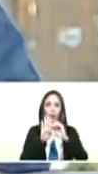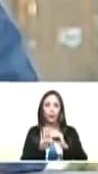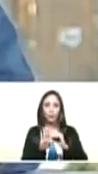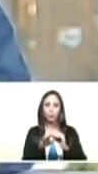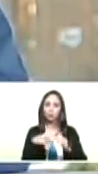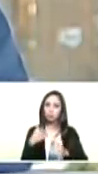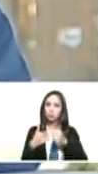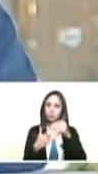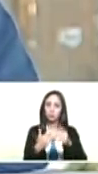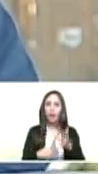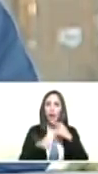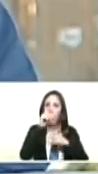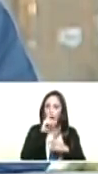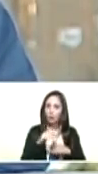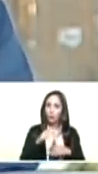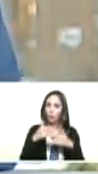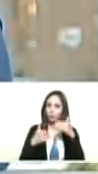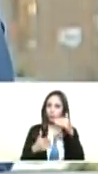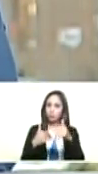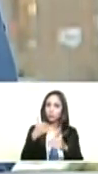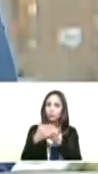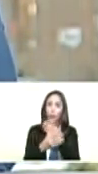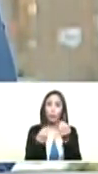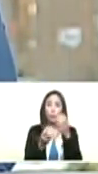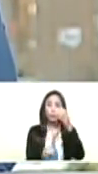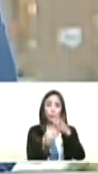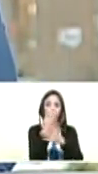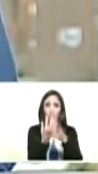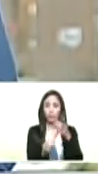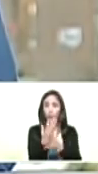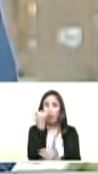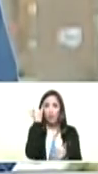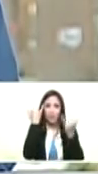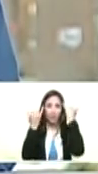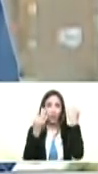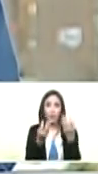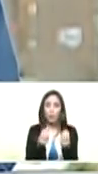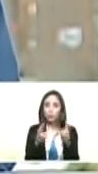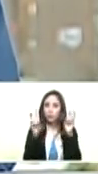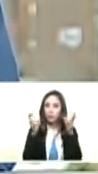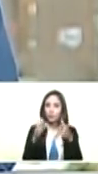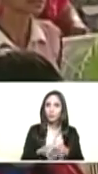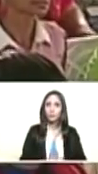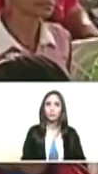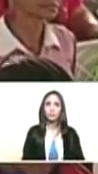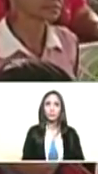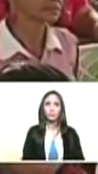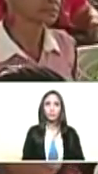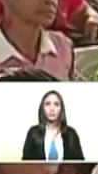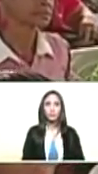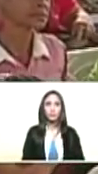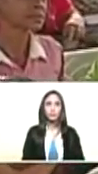recuperación financiera, monetaria, económica del país. El Petro.